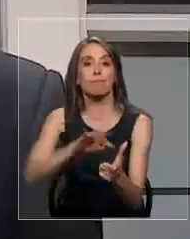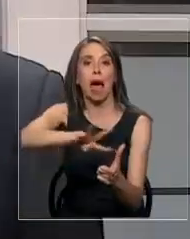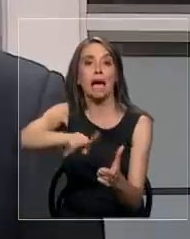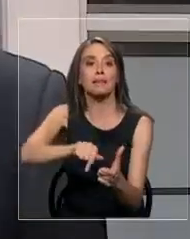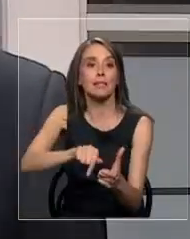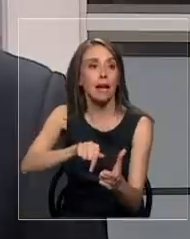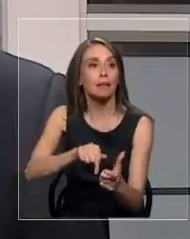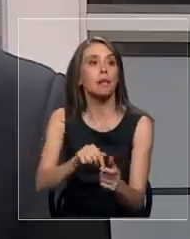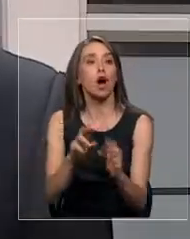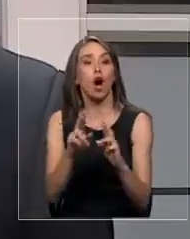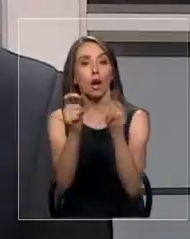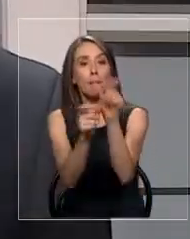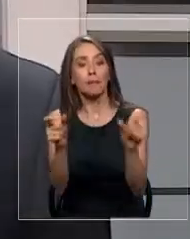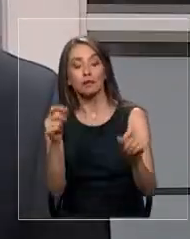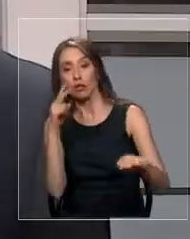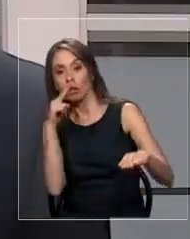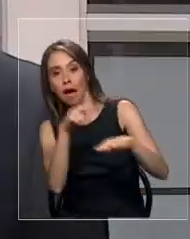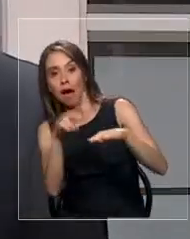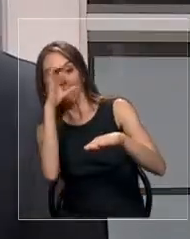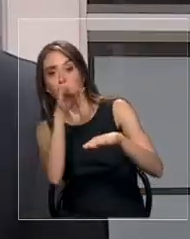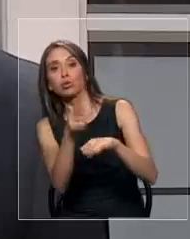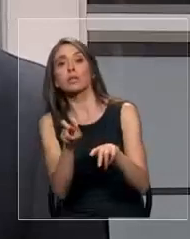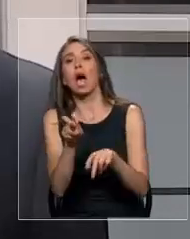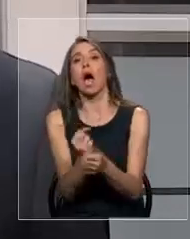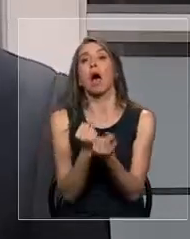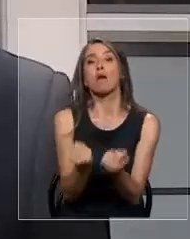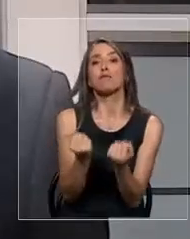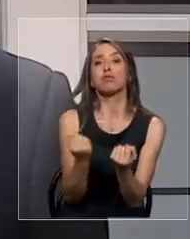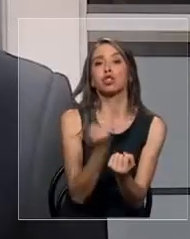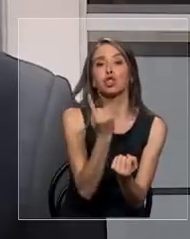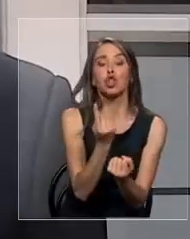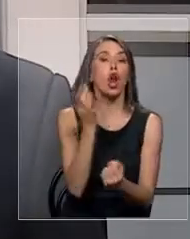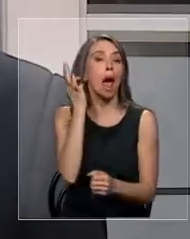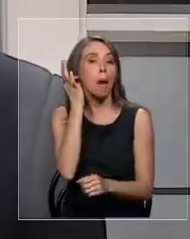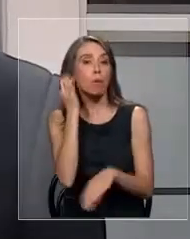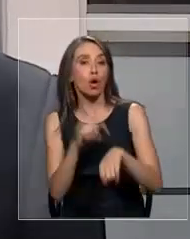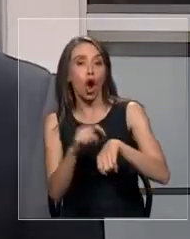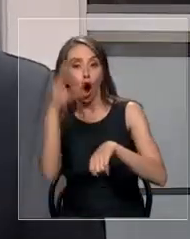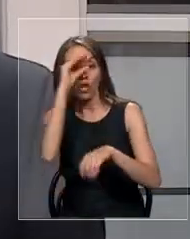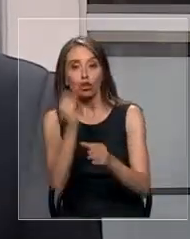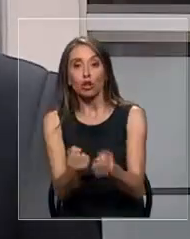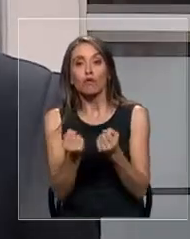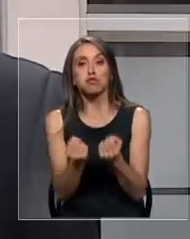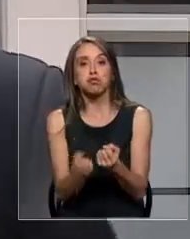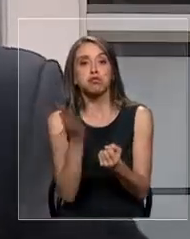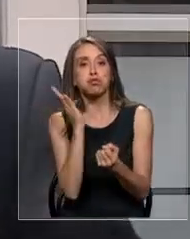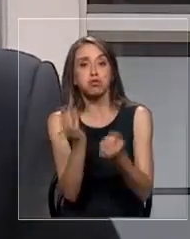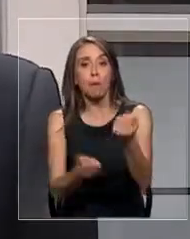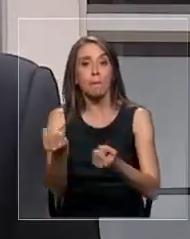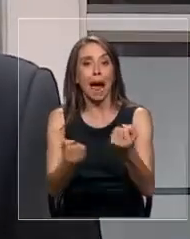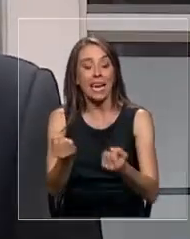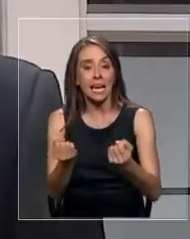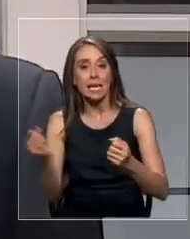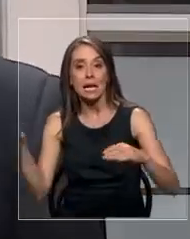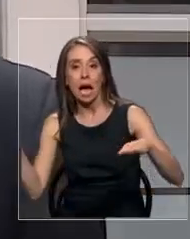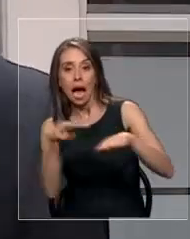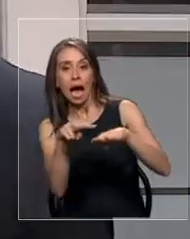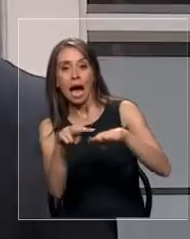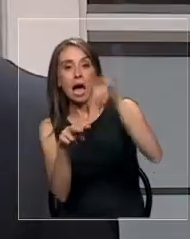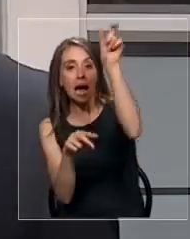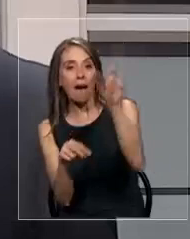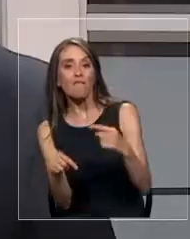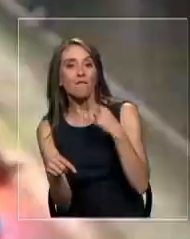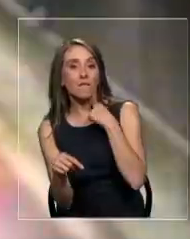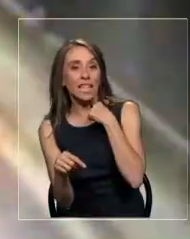Ojalá víctimas vulnerables, solitarias, o mujeres en horas de la noche. Pero también el perfil de la víctima